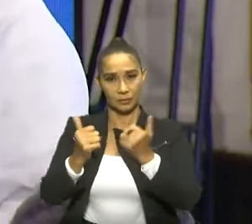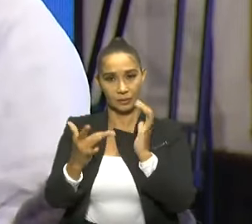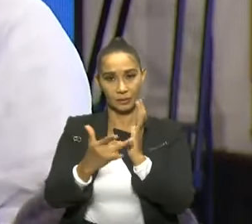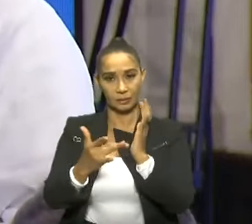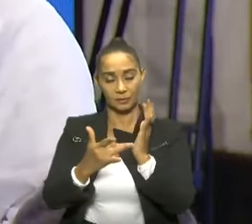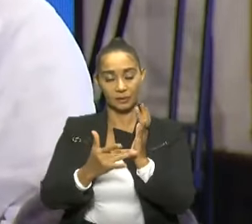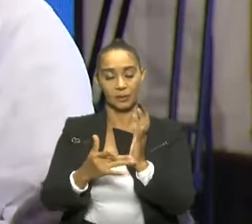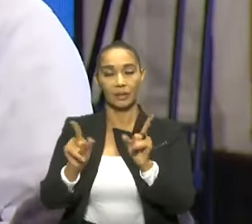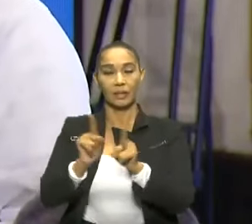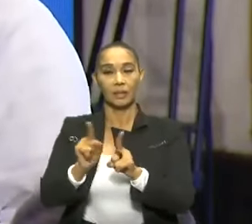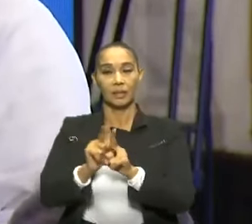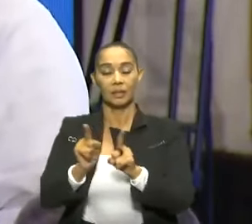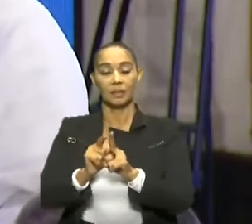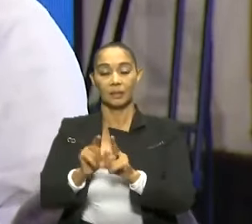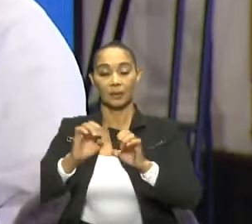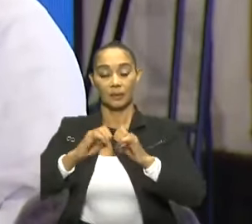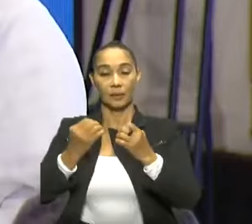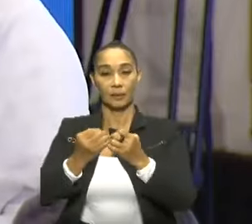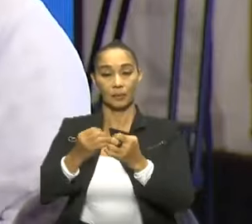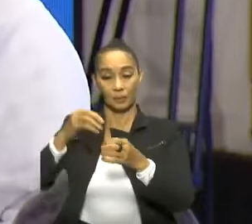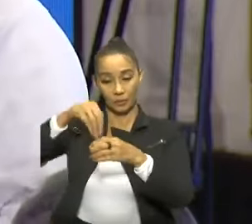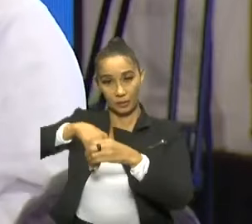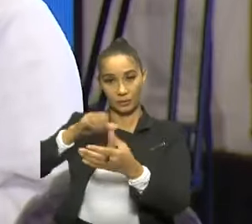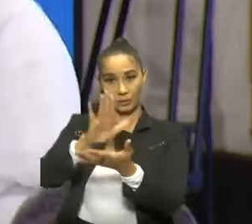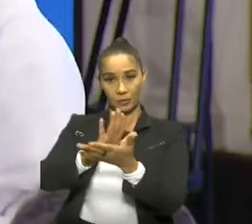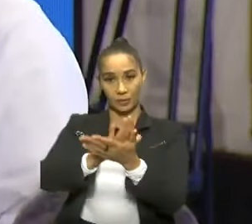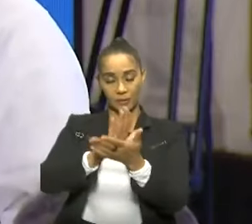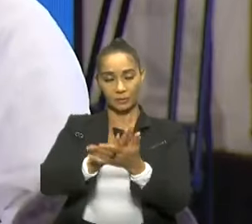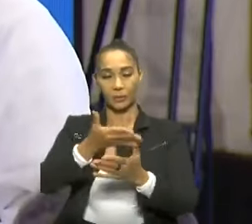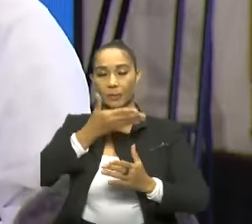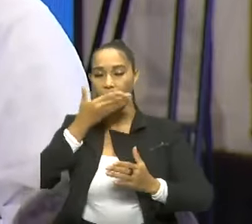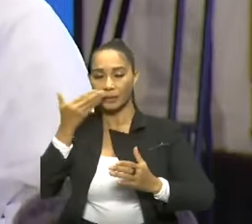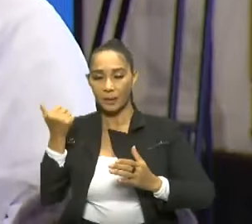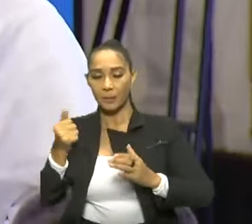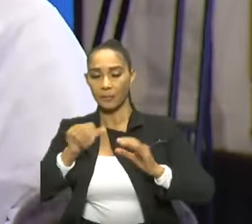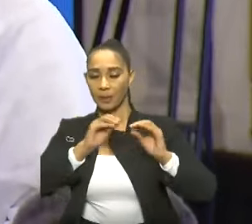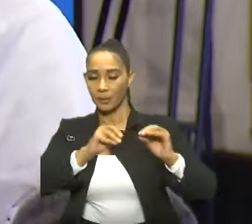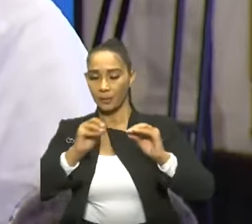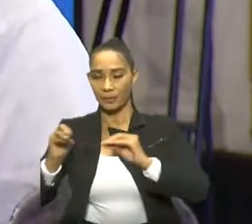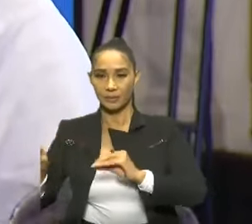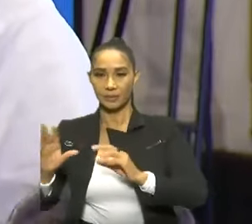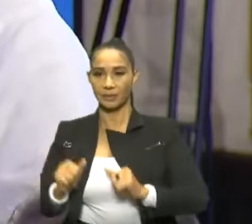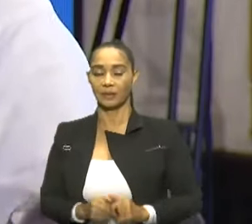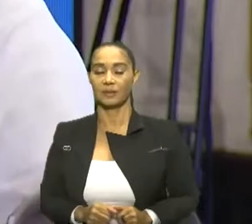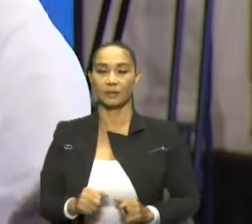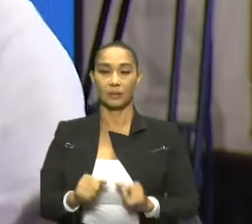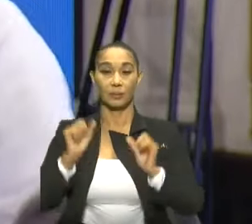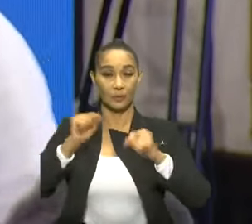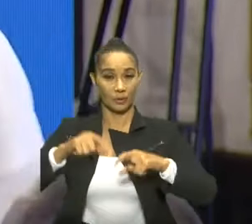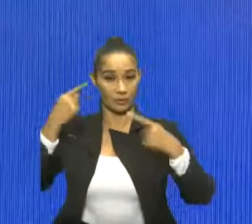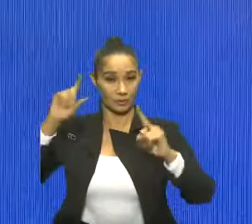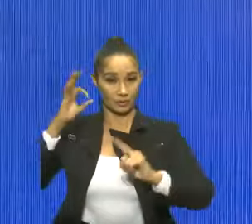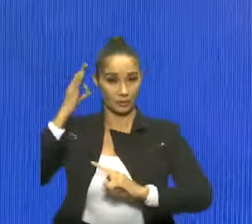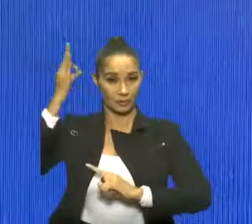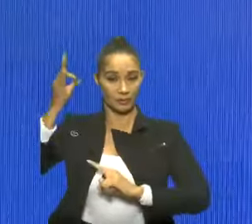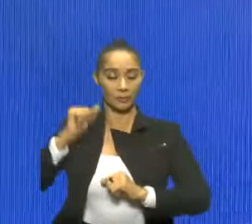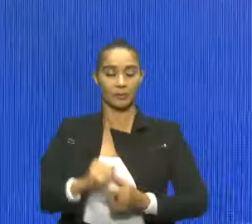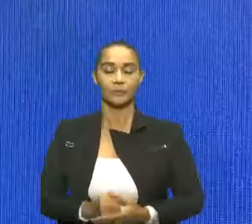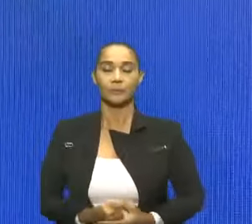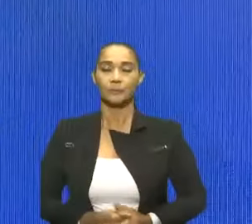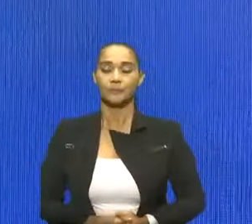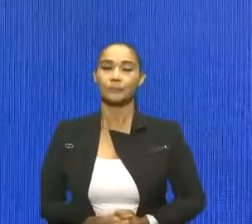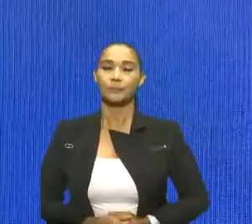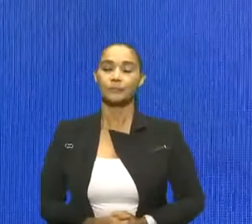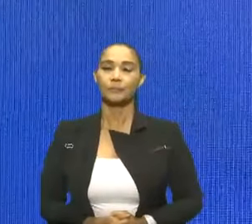y en lo que tiene que ver con el equipamiento de los centros para que sean mejores centros educativos de cara al futuro. Y si vemos